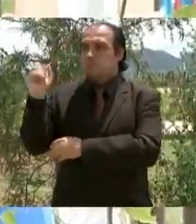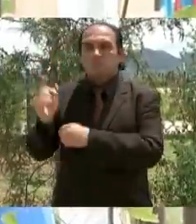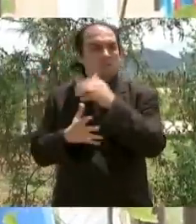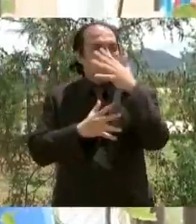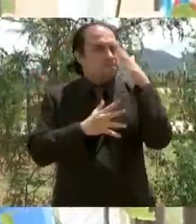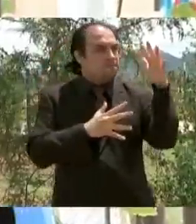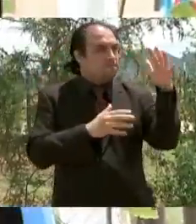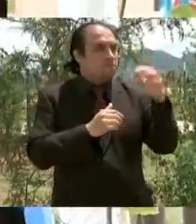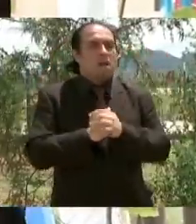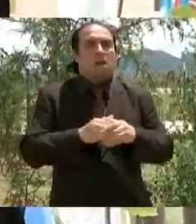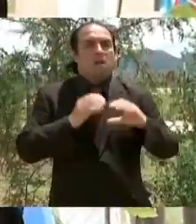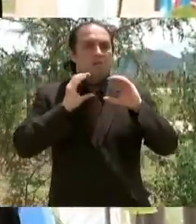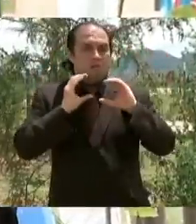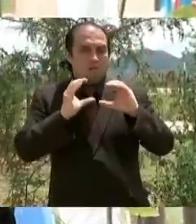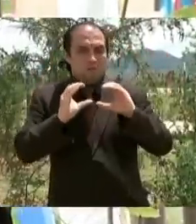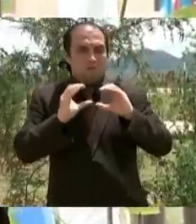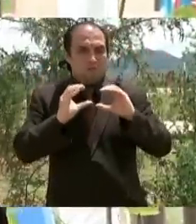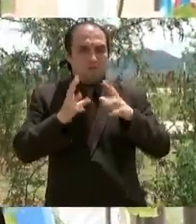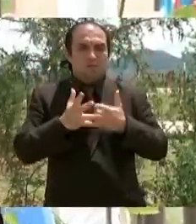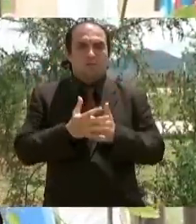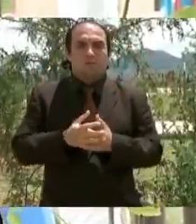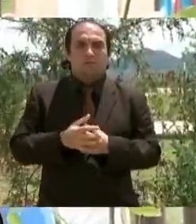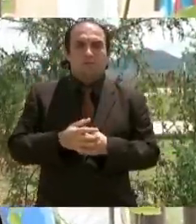cuidando los